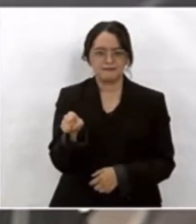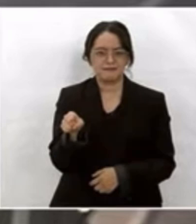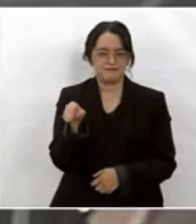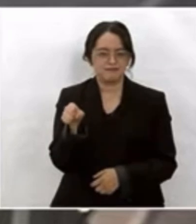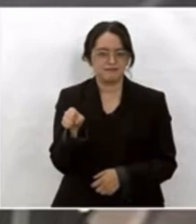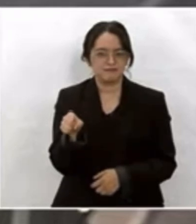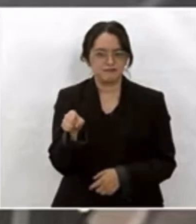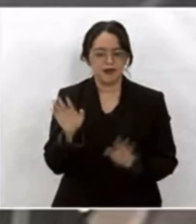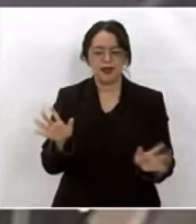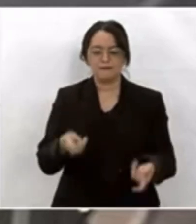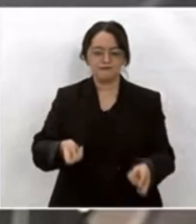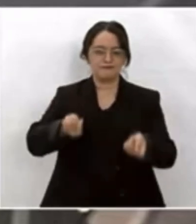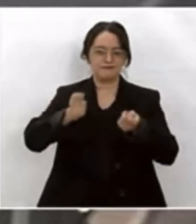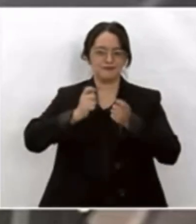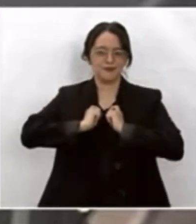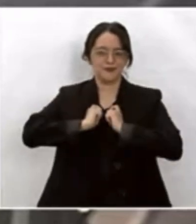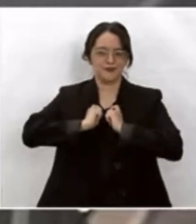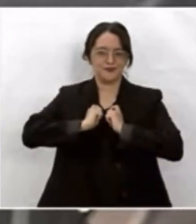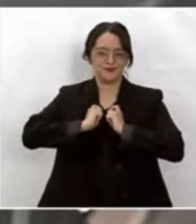se autonombró